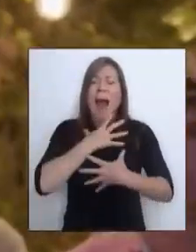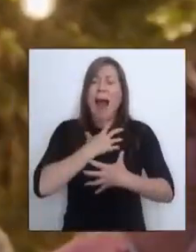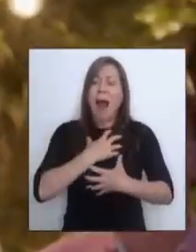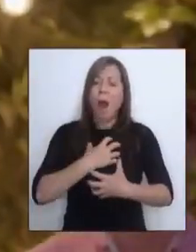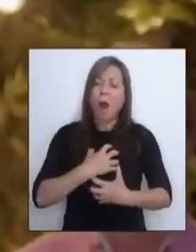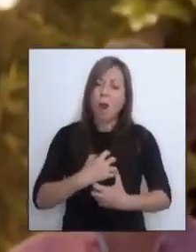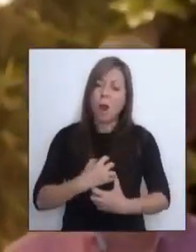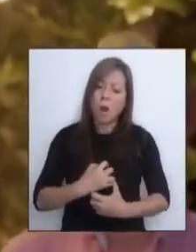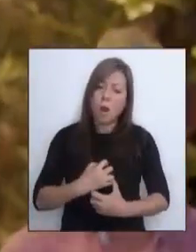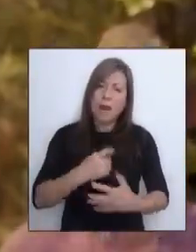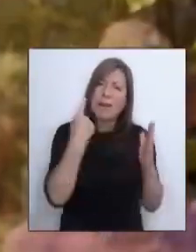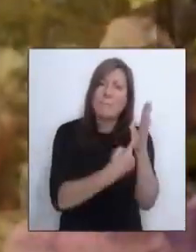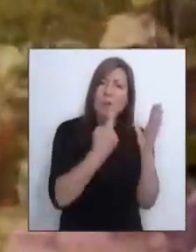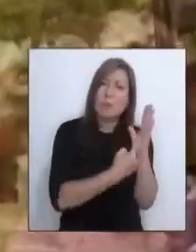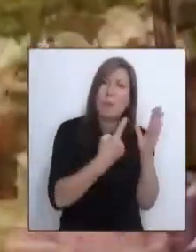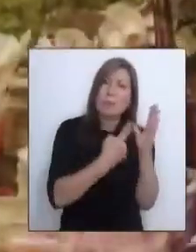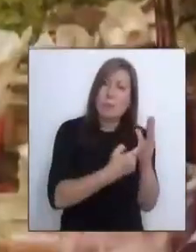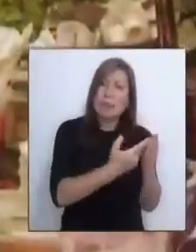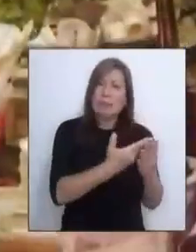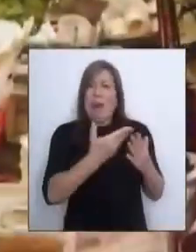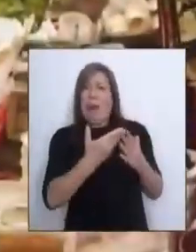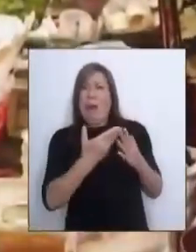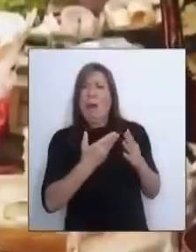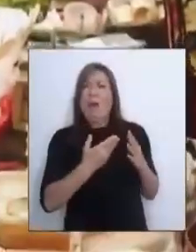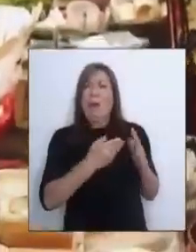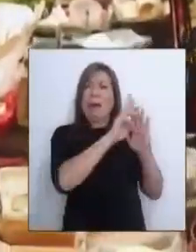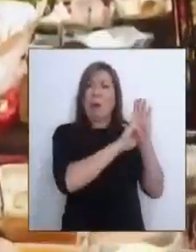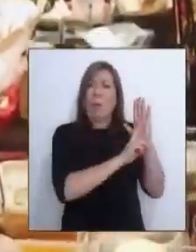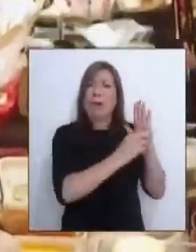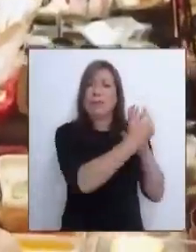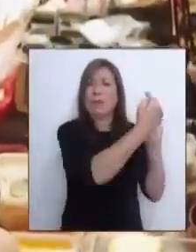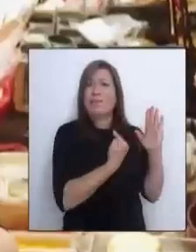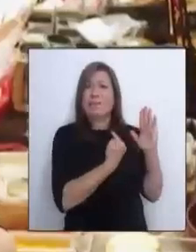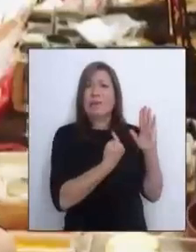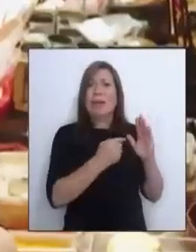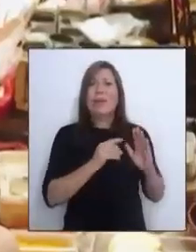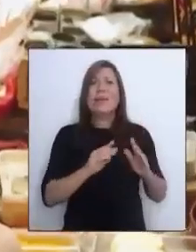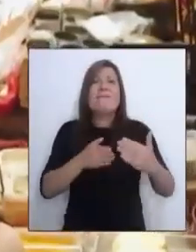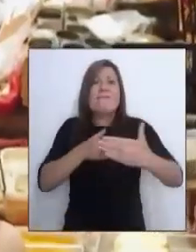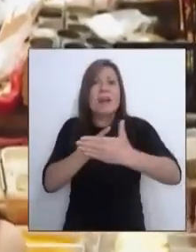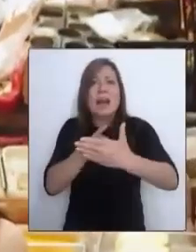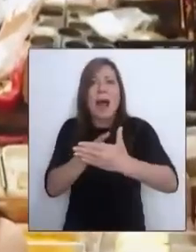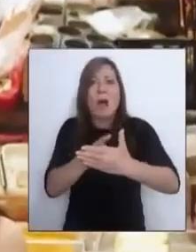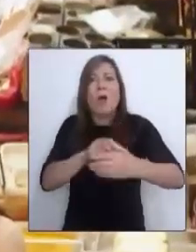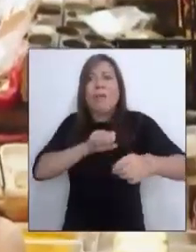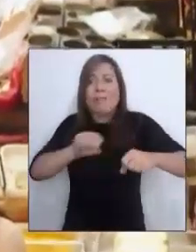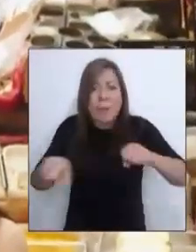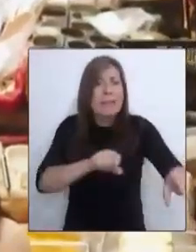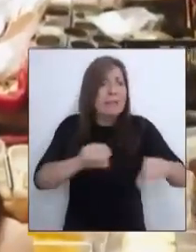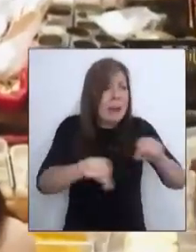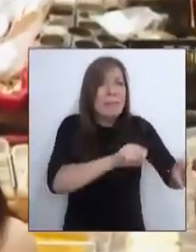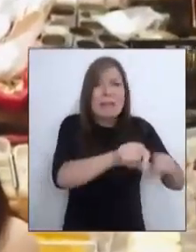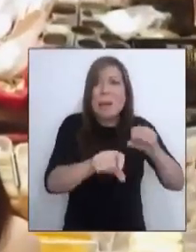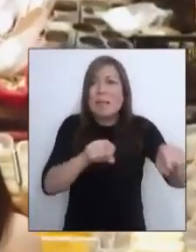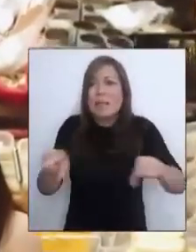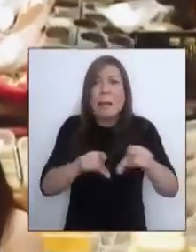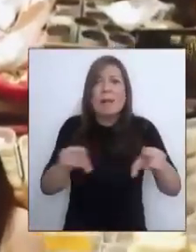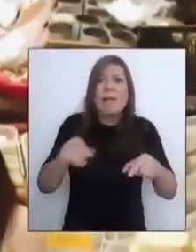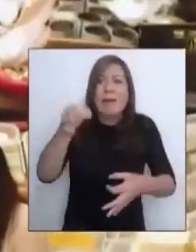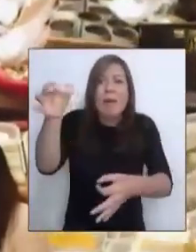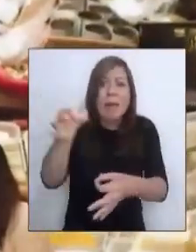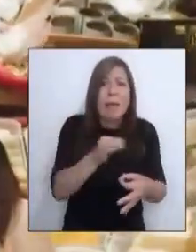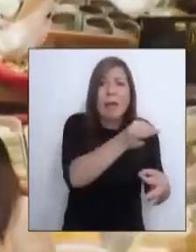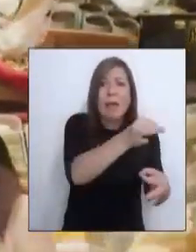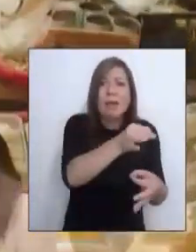están ahogados por los impuestos y regulaciones y frenados por la burocracia. Este 21 de noviembre,